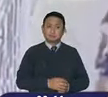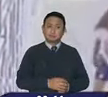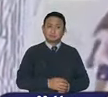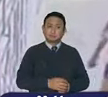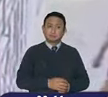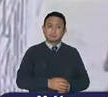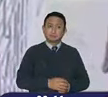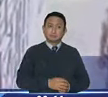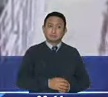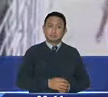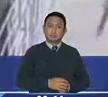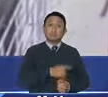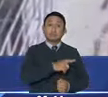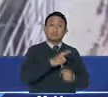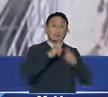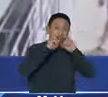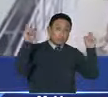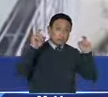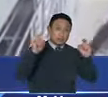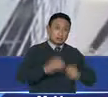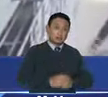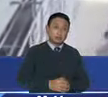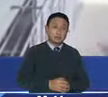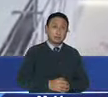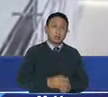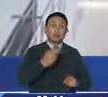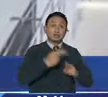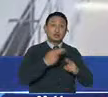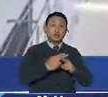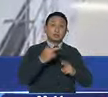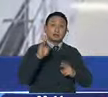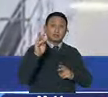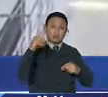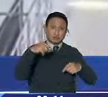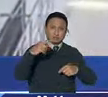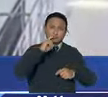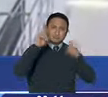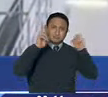porque ella llamó, gritó durísimo. Llamó un hombre, el esposo llamó ella.